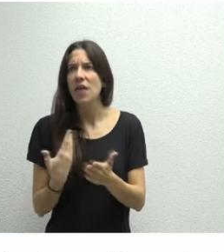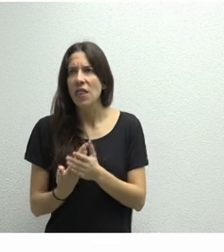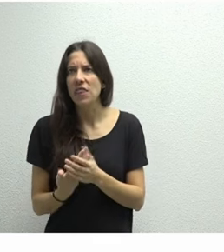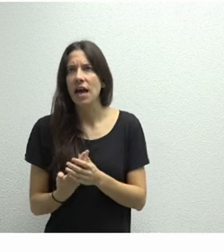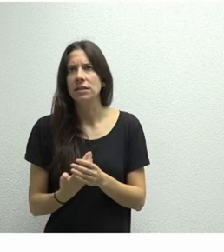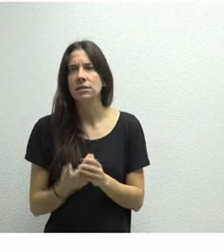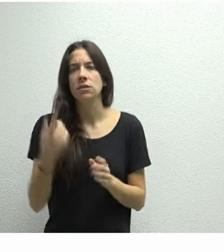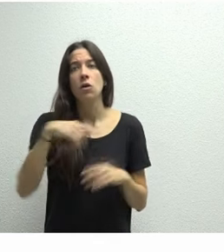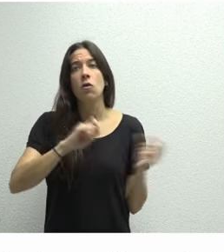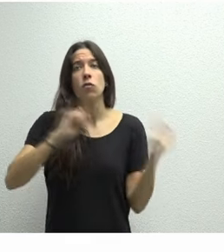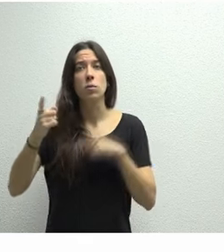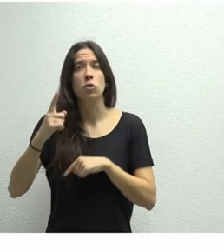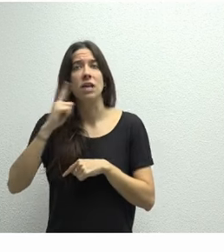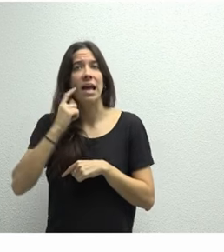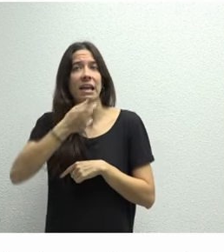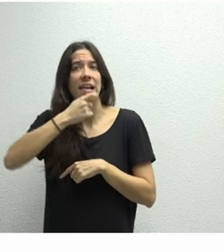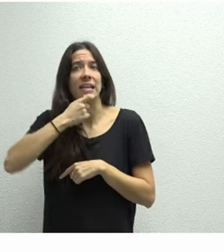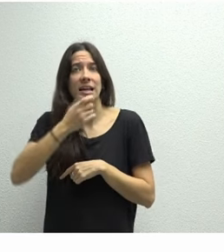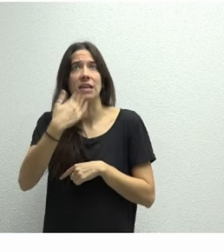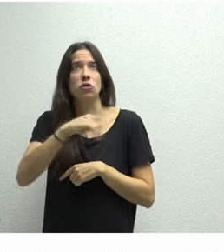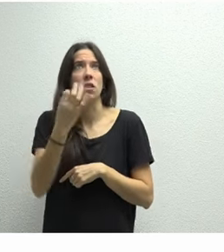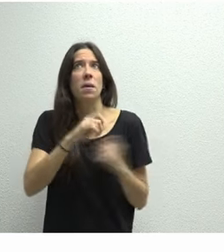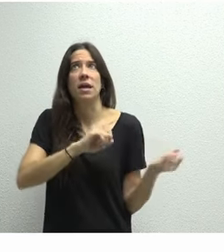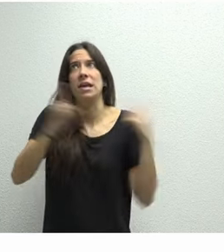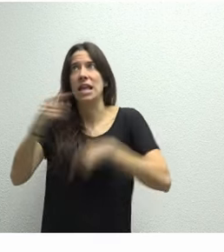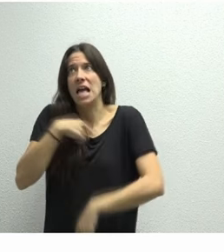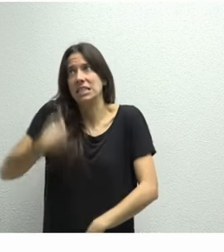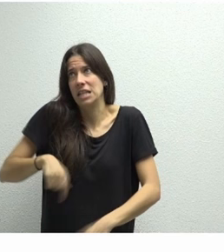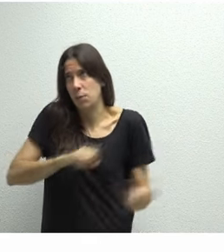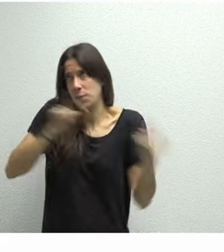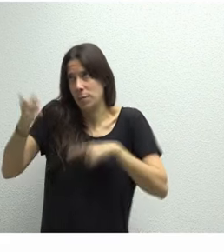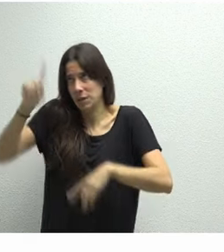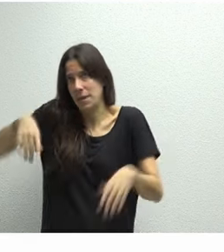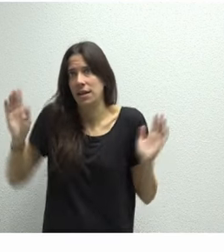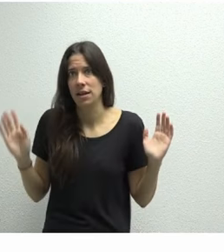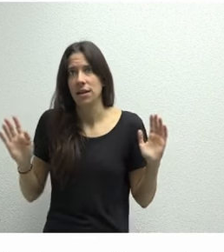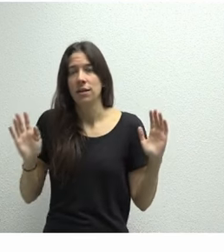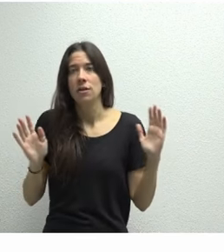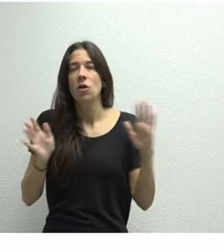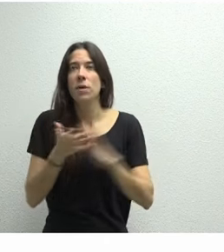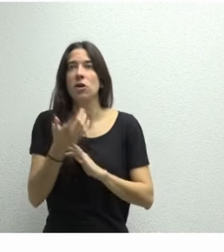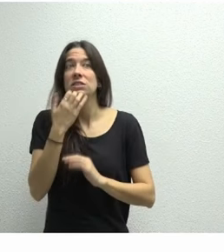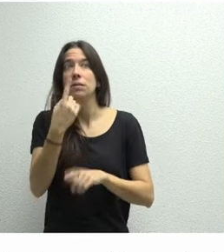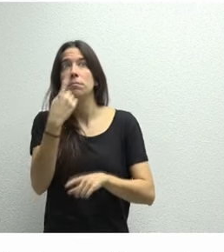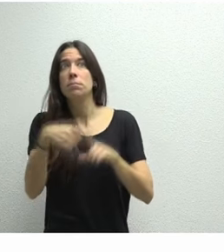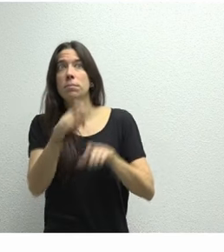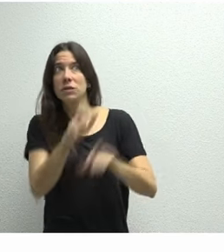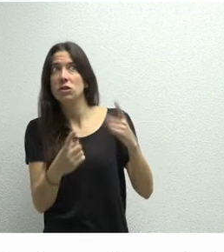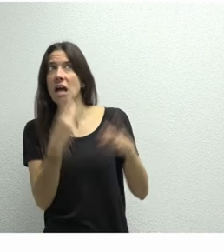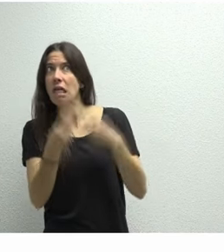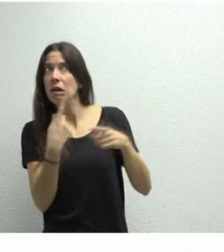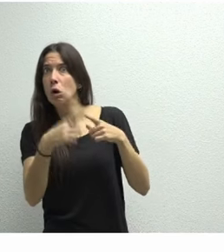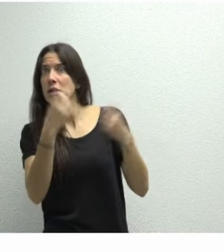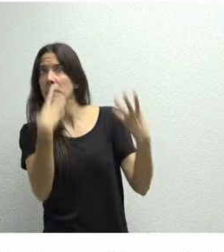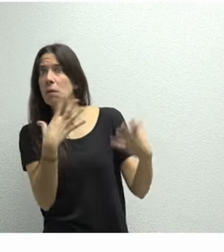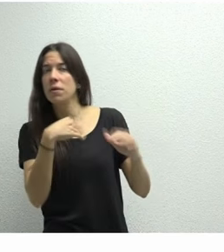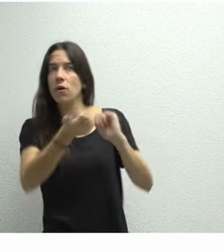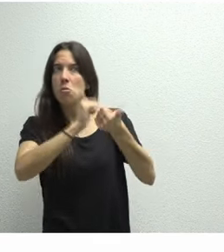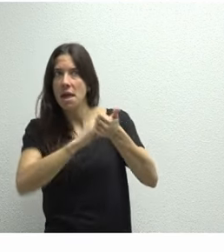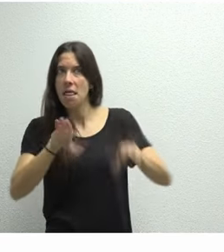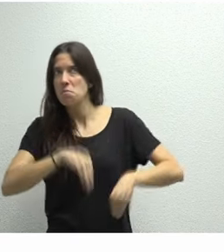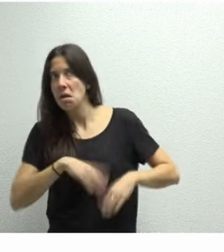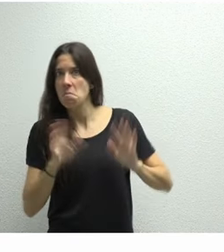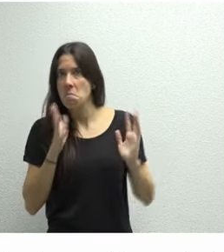Inglaterra como si nos tenemos que ir a la china me entiendes el benchmarking no quién lo hace bien podemos adaptarlo podemos copiarlo podemos